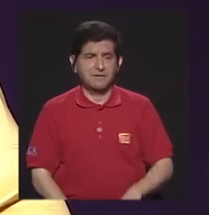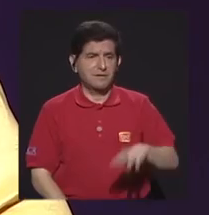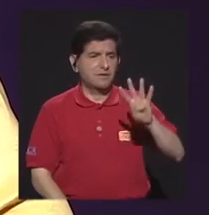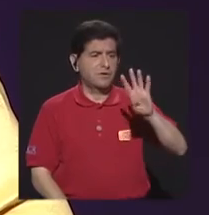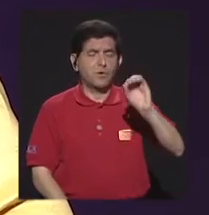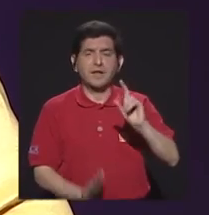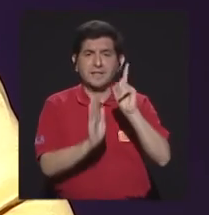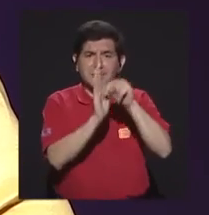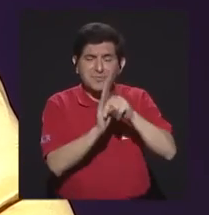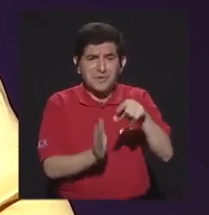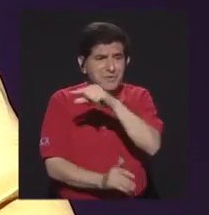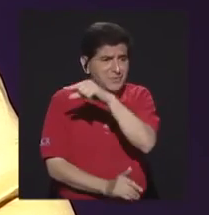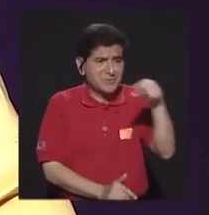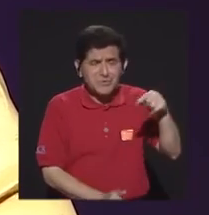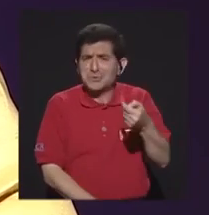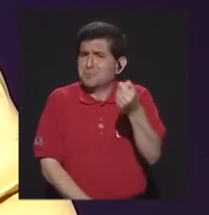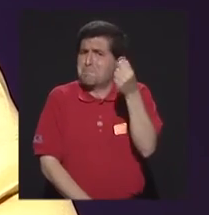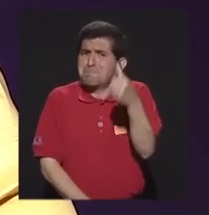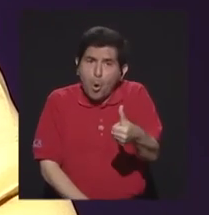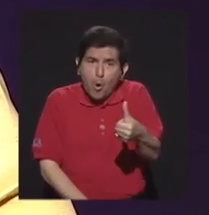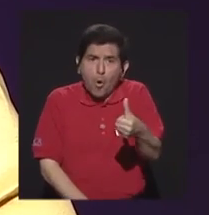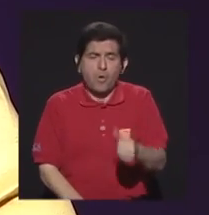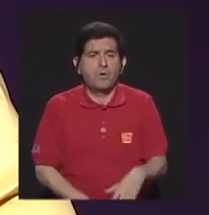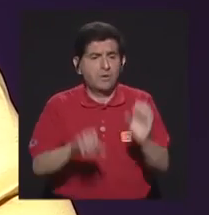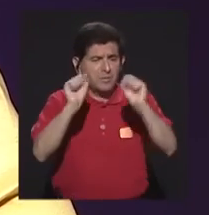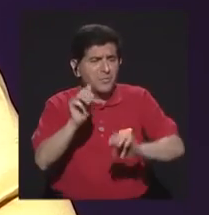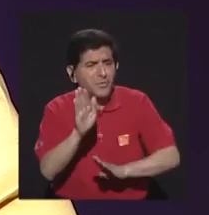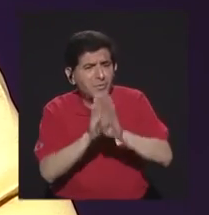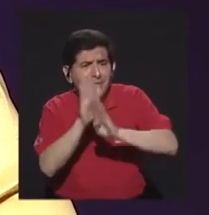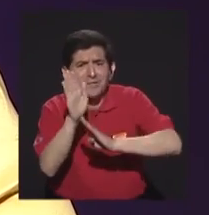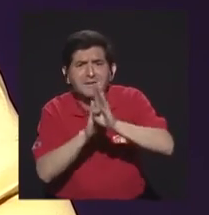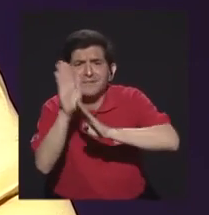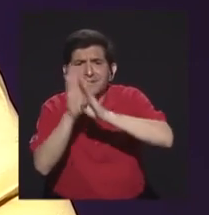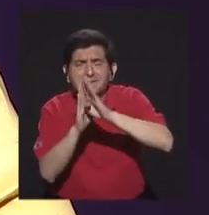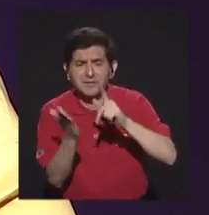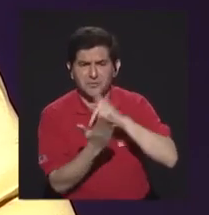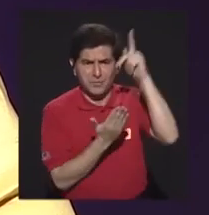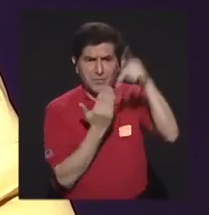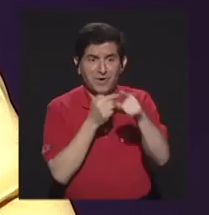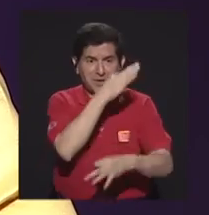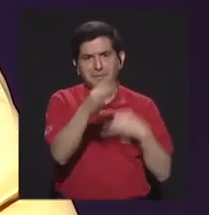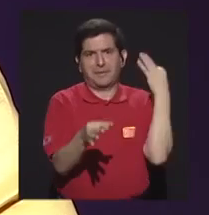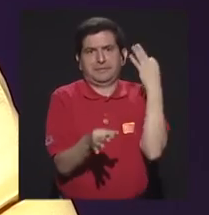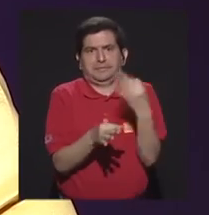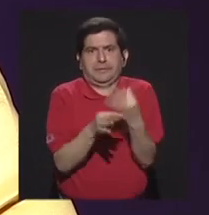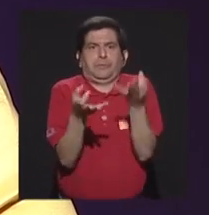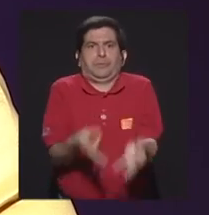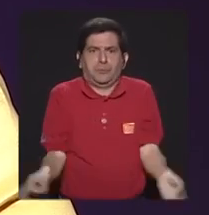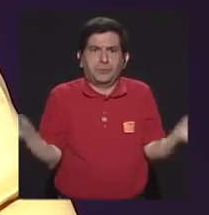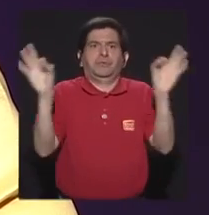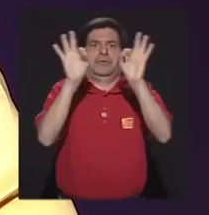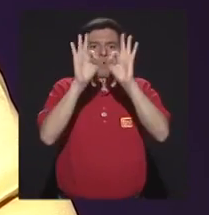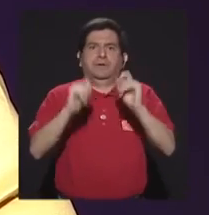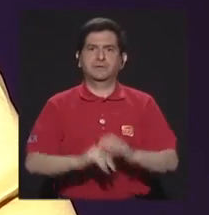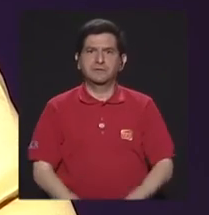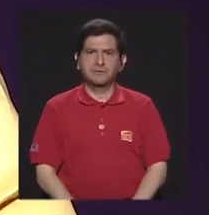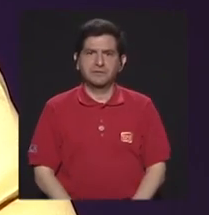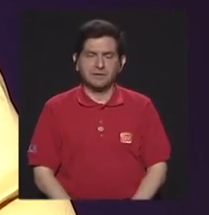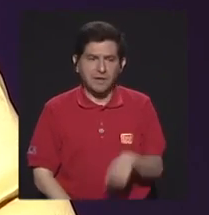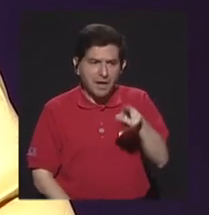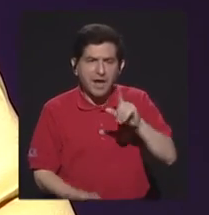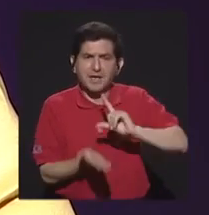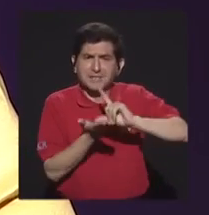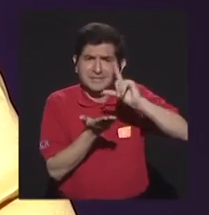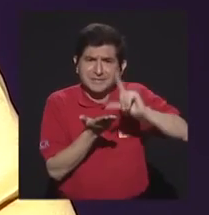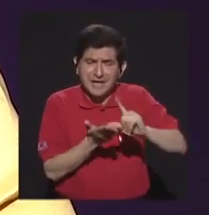minutos semanales son insuficientes para desarrollar un programa de esta magnitud y de esta importancia, ¿verdad? Que es una lección